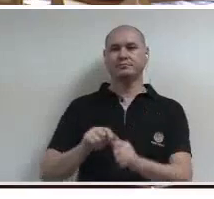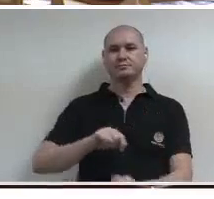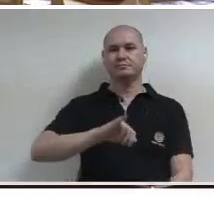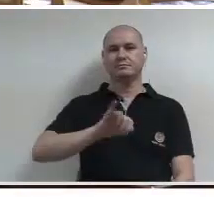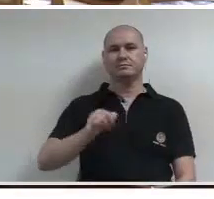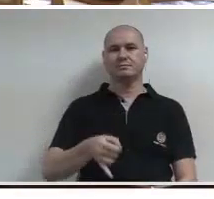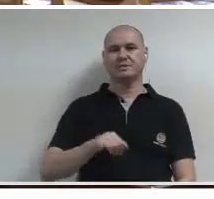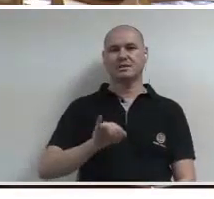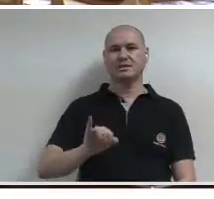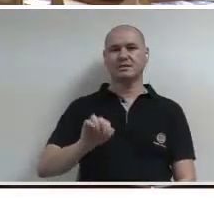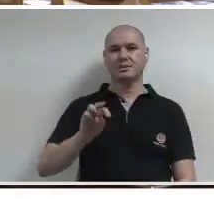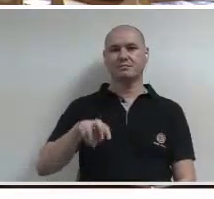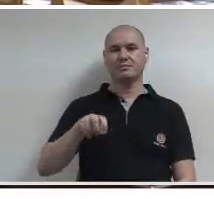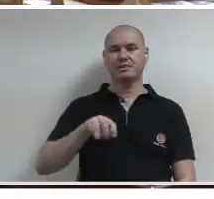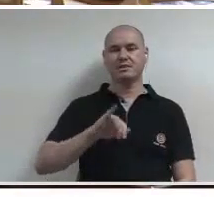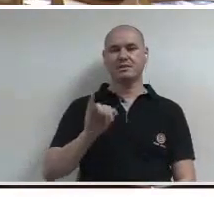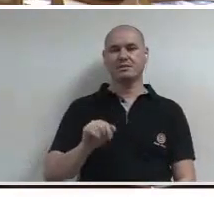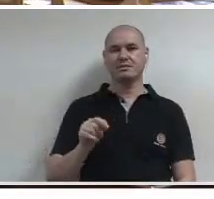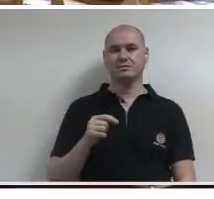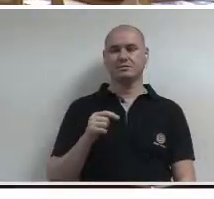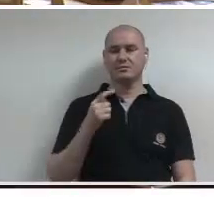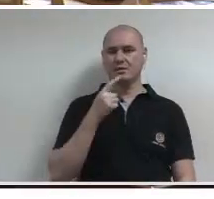con persona.